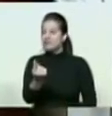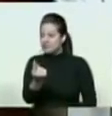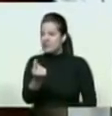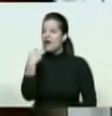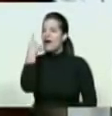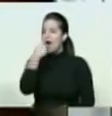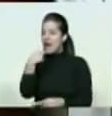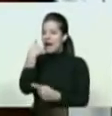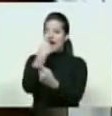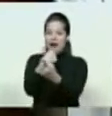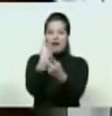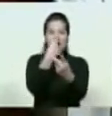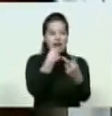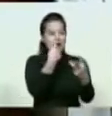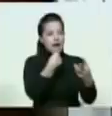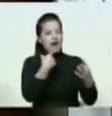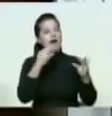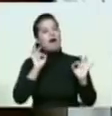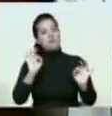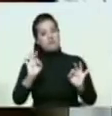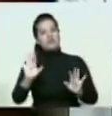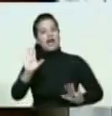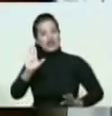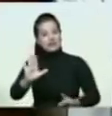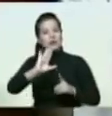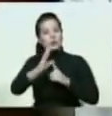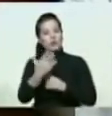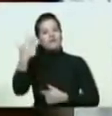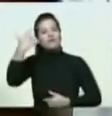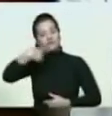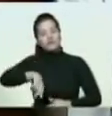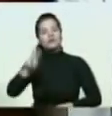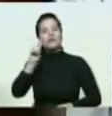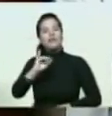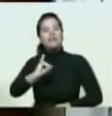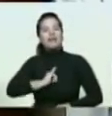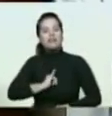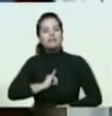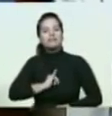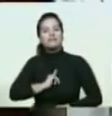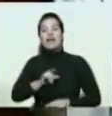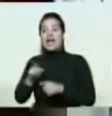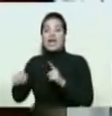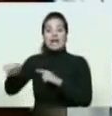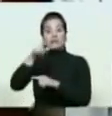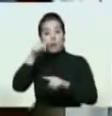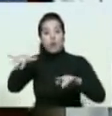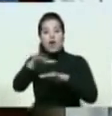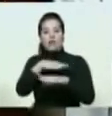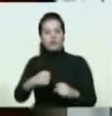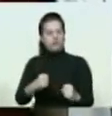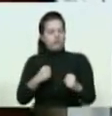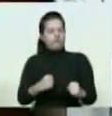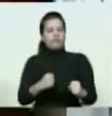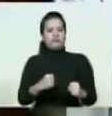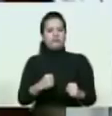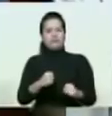pueblo irredento, rebelde, con dignidad, que ha sabido enfrentar y salir incólume de las